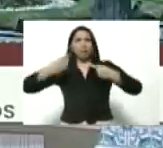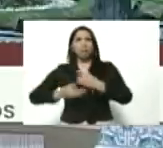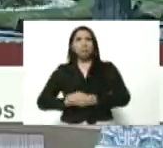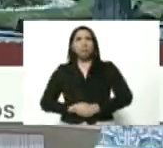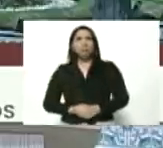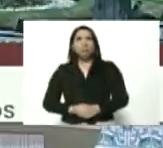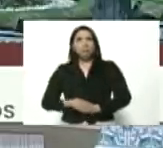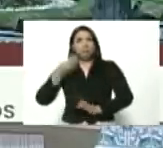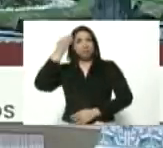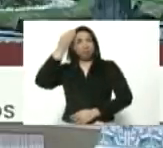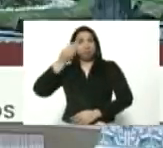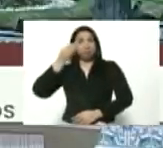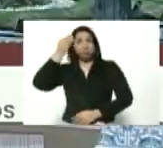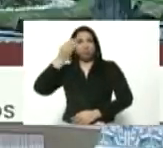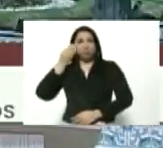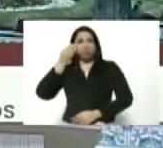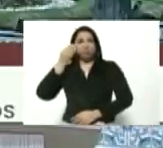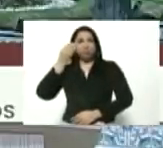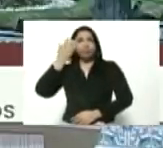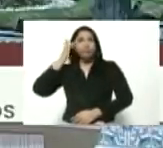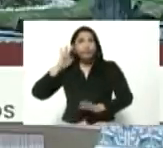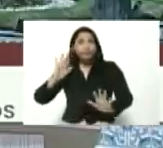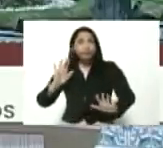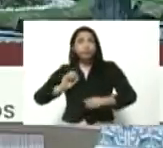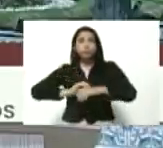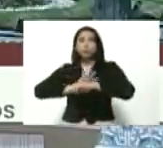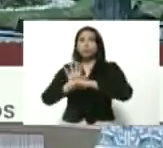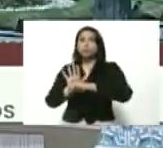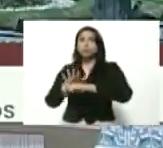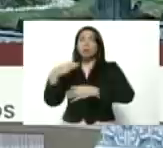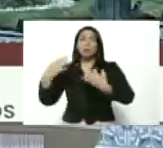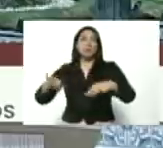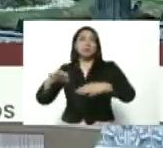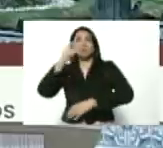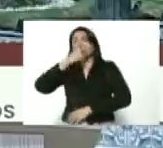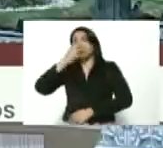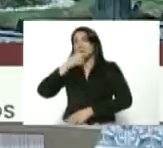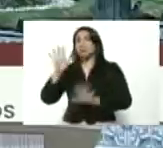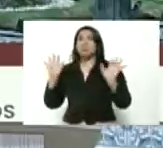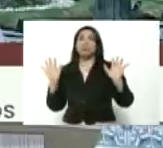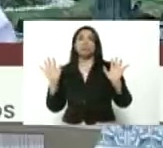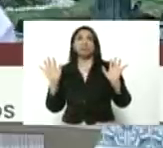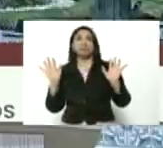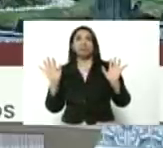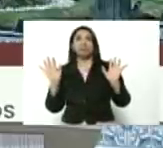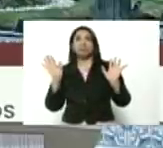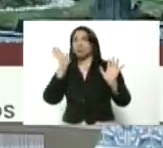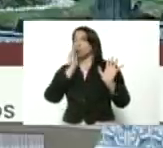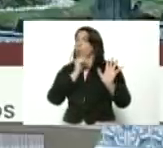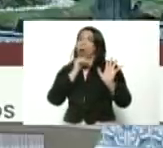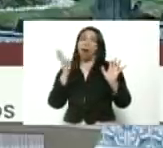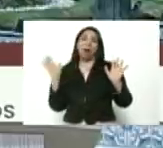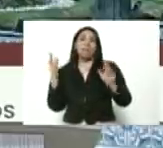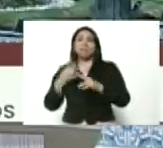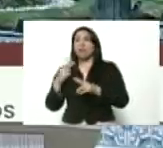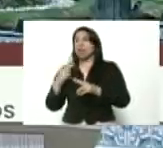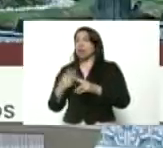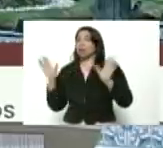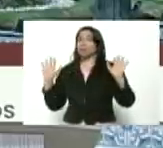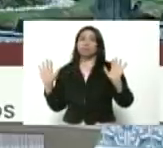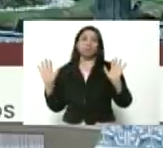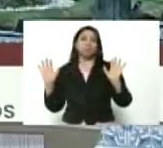pensar y creer que el kobe 19 es una gripe más que no tiene ninguna peligrosidad